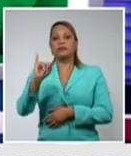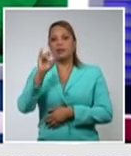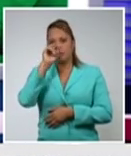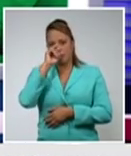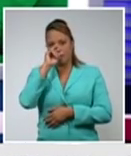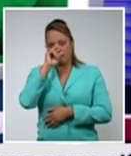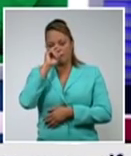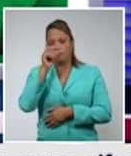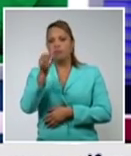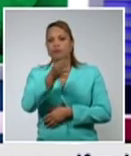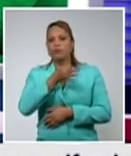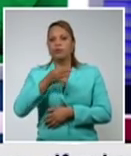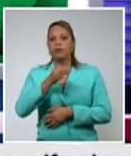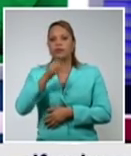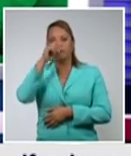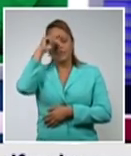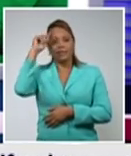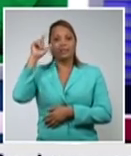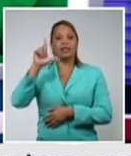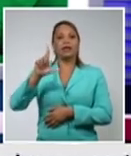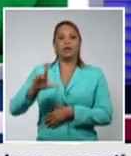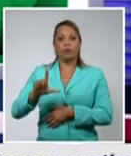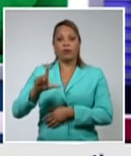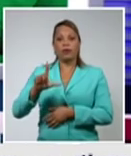San Luis, en la provincia de Pinar del Río,